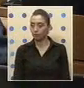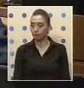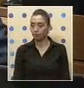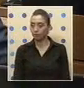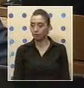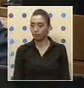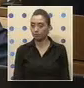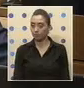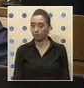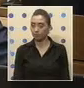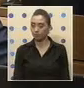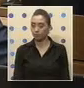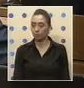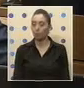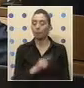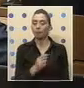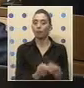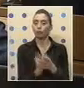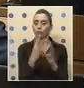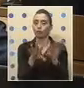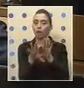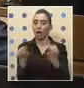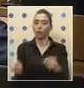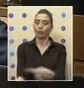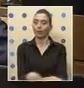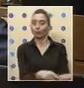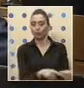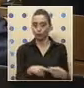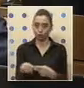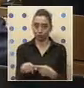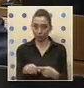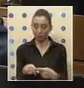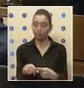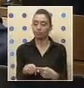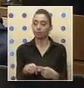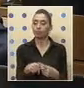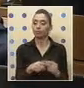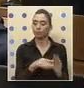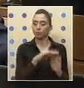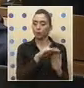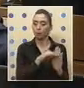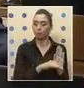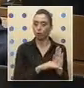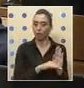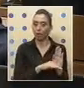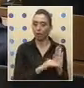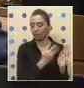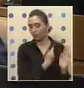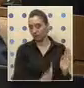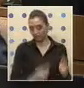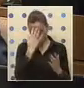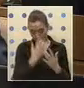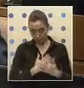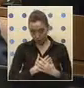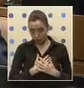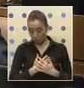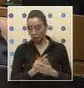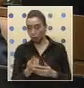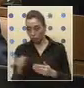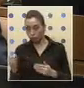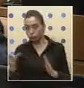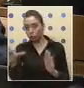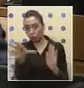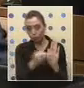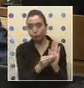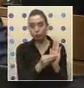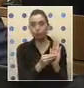Y esa aspiración de un nuevo consenso social ha sido lo que recogió el programa de la presidenta Michelle Bachelet.